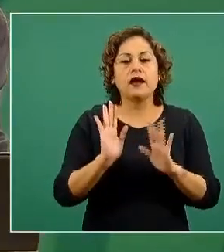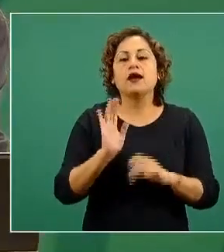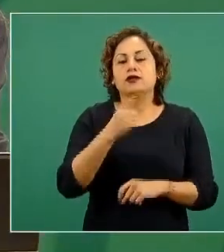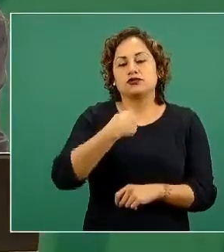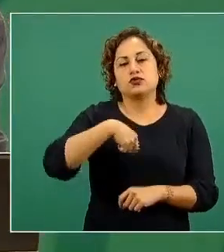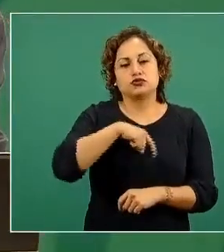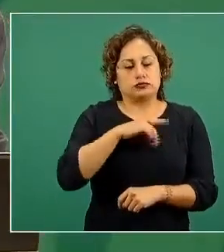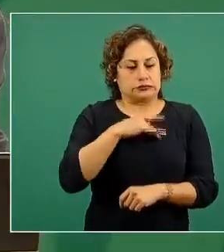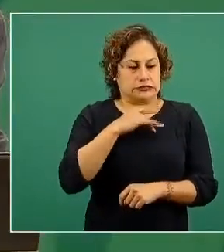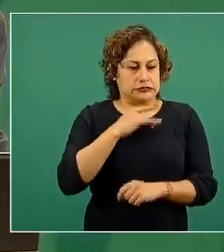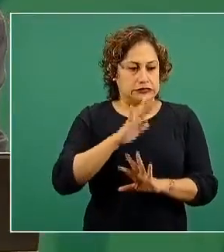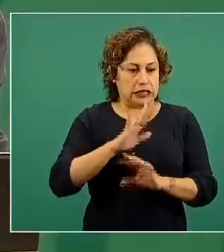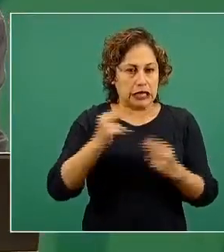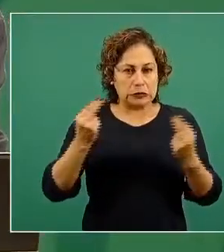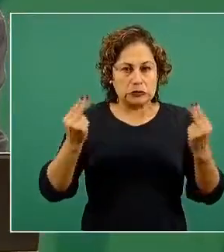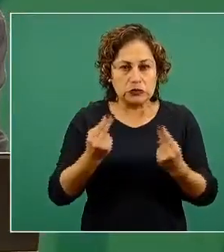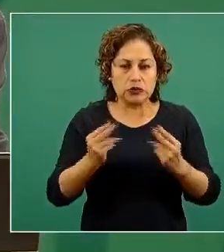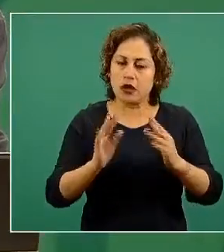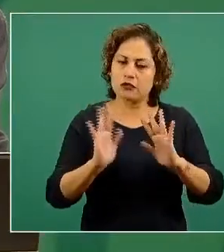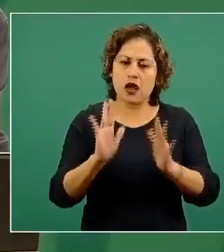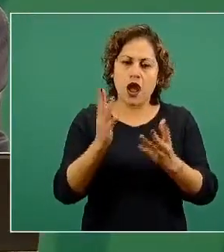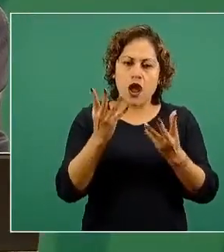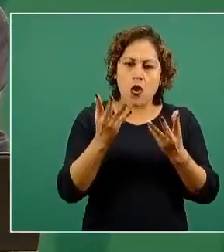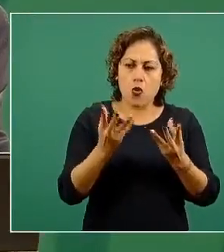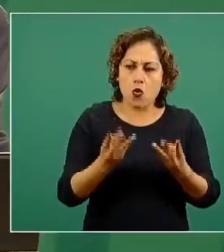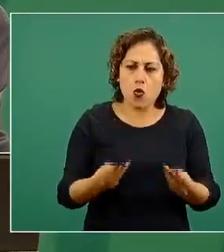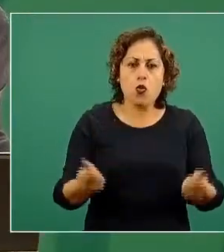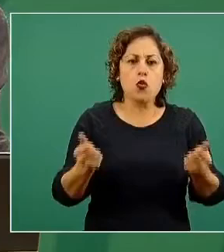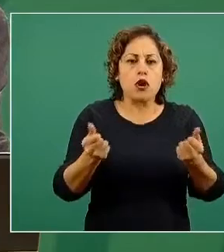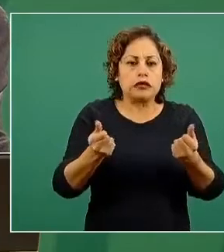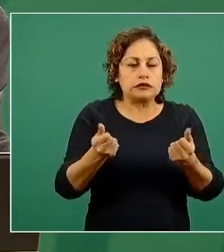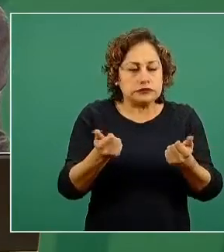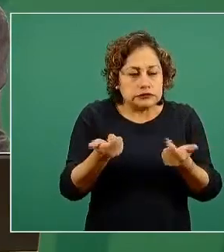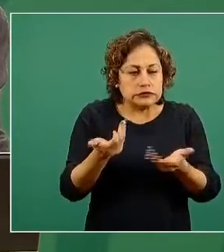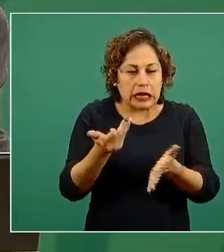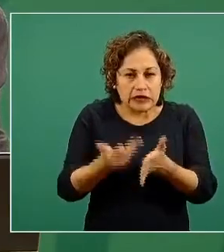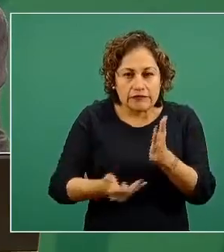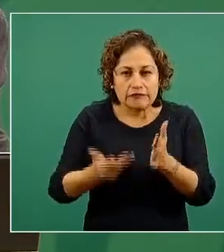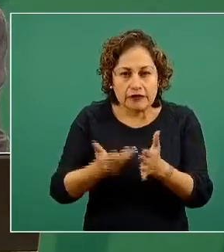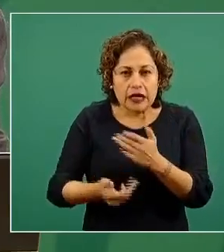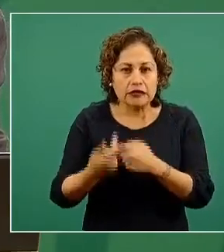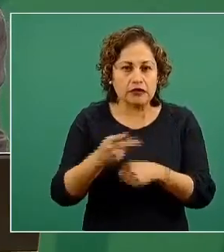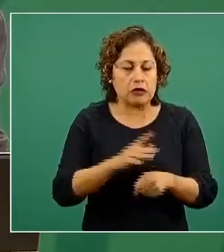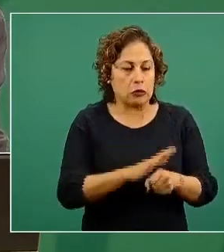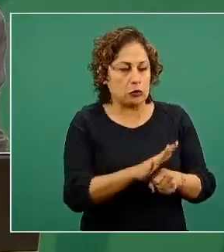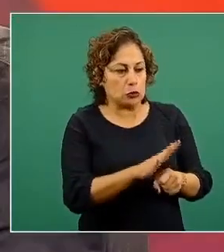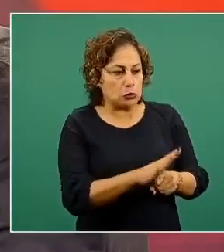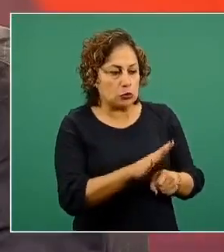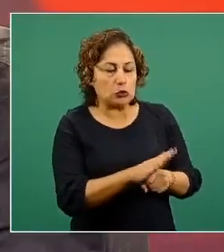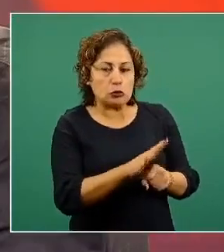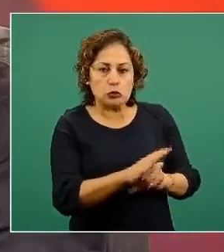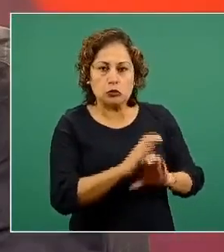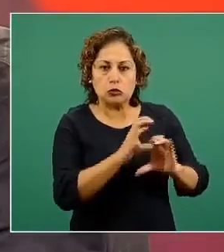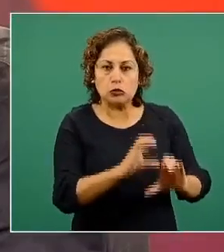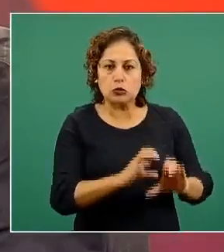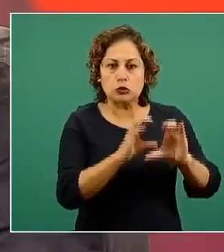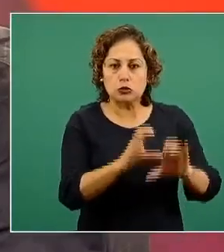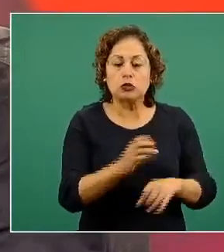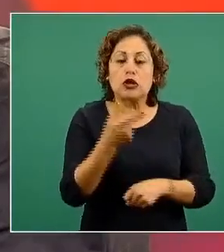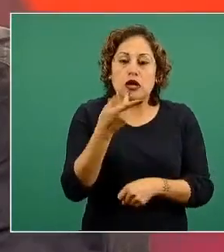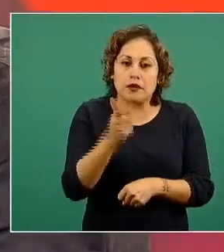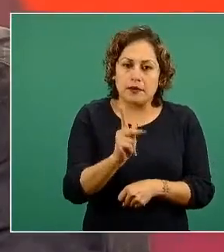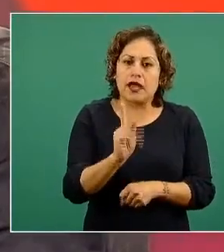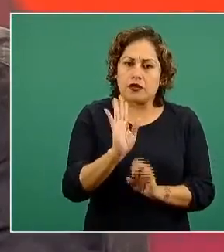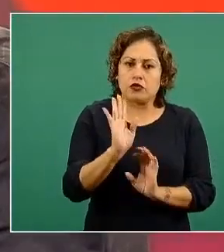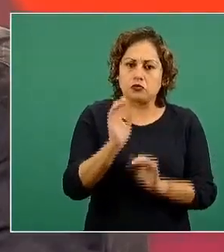no necesariamente tenemos que aflojar la búsqueda de proveeduría nacional e